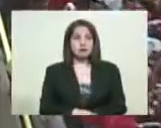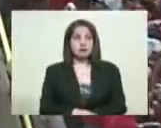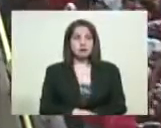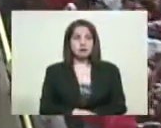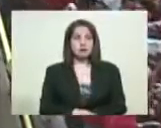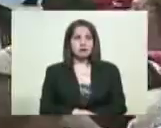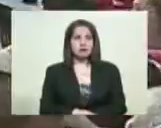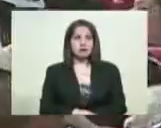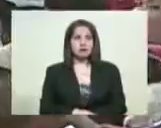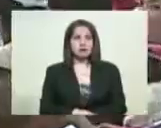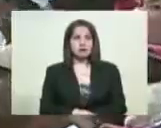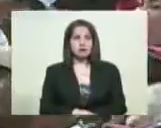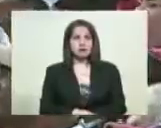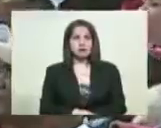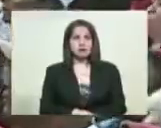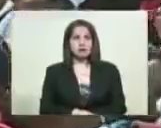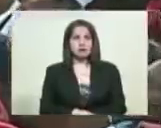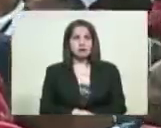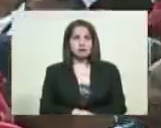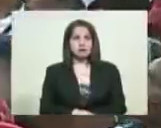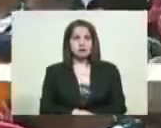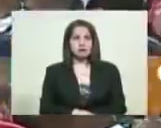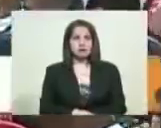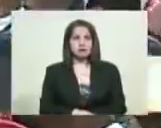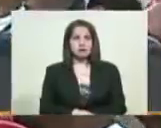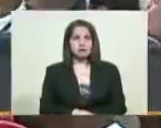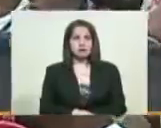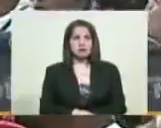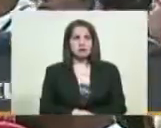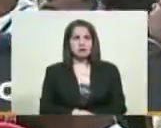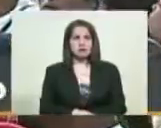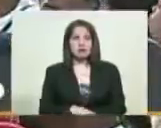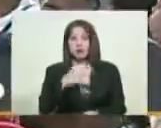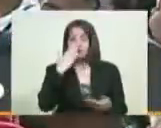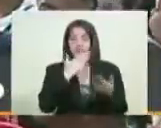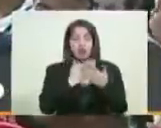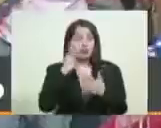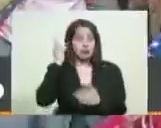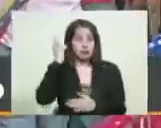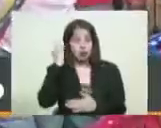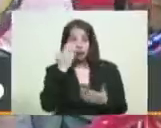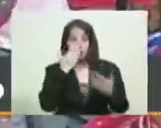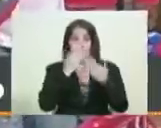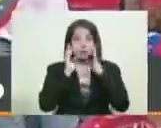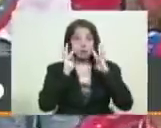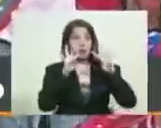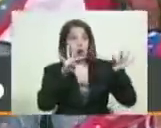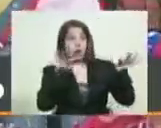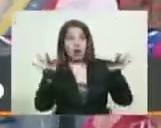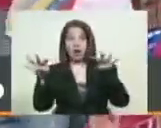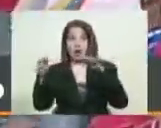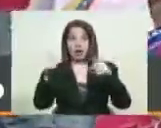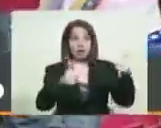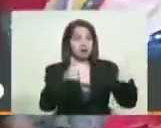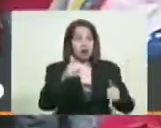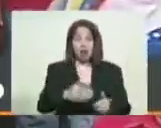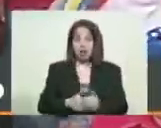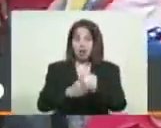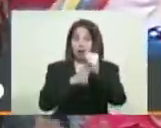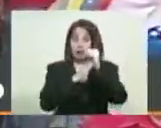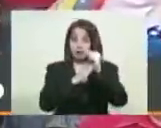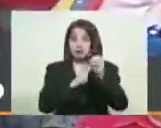Pónganse las mujeres al frente las mujeres. Aquí están las mujeres, mira, las candidatas, las